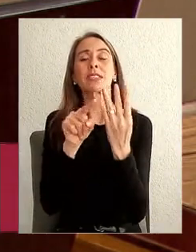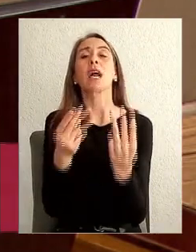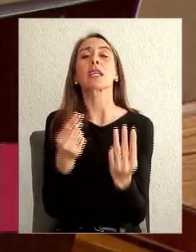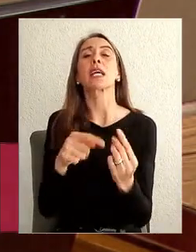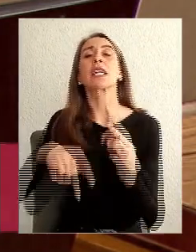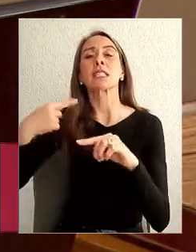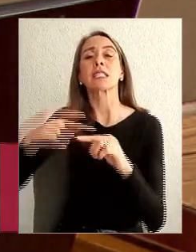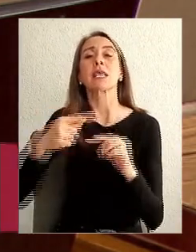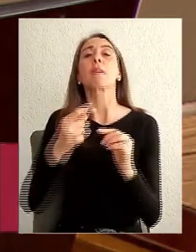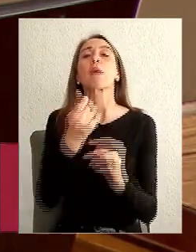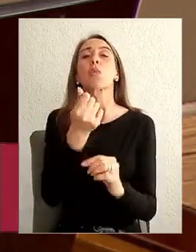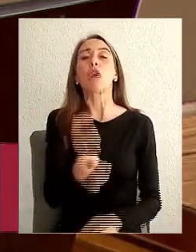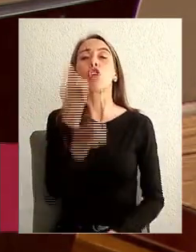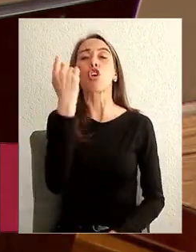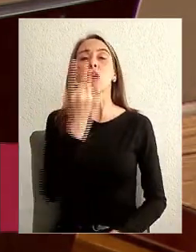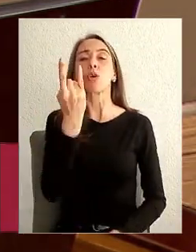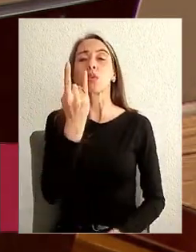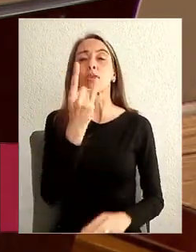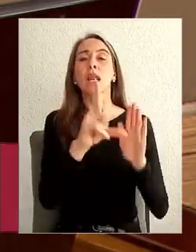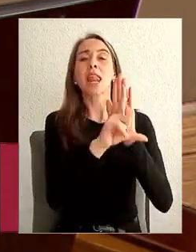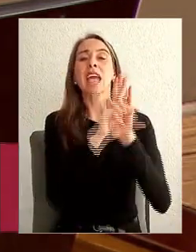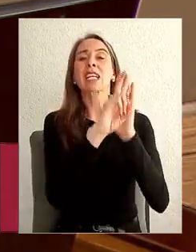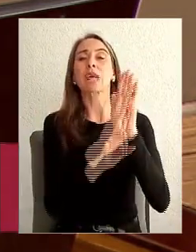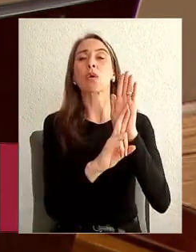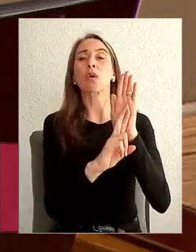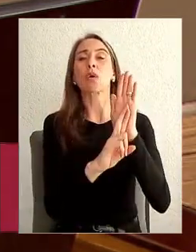que ver con los aranceles regulados. Y entonces